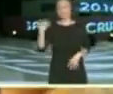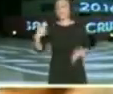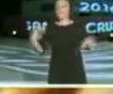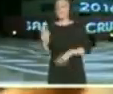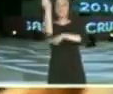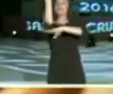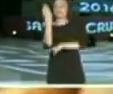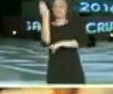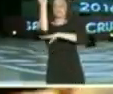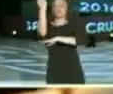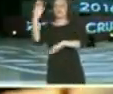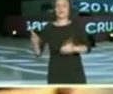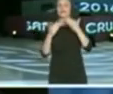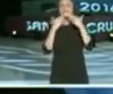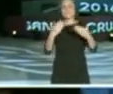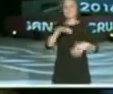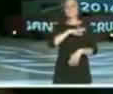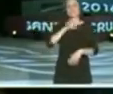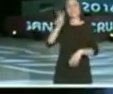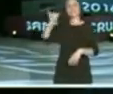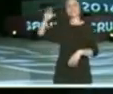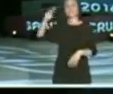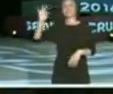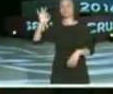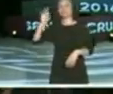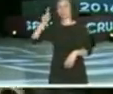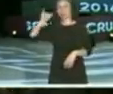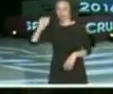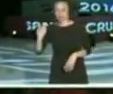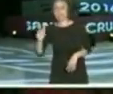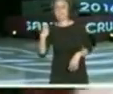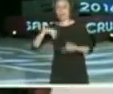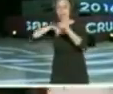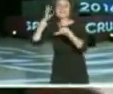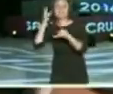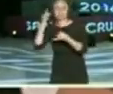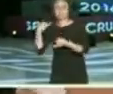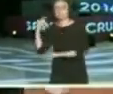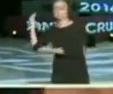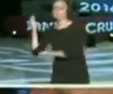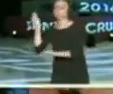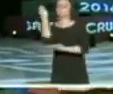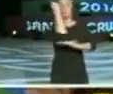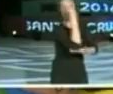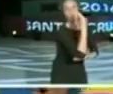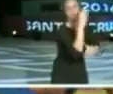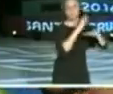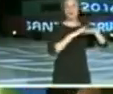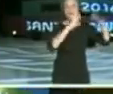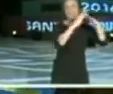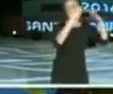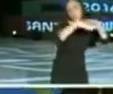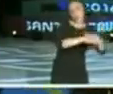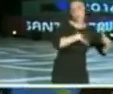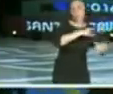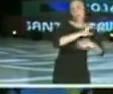doña Victoria, su esposa, la Traviata le cede su estatua hoy aquí para que la guarde en su casa hasta que el alcalde se